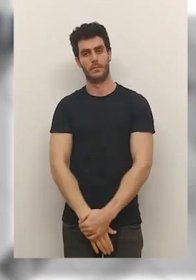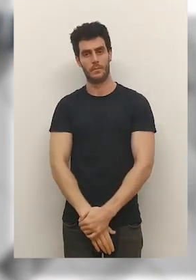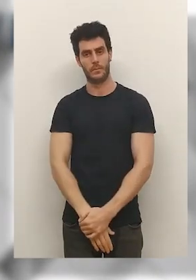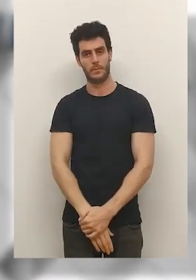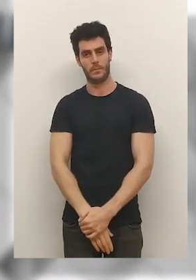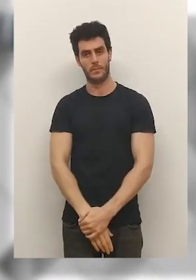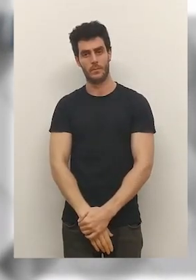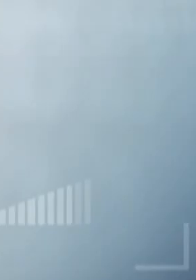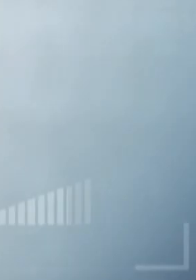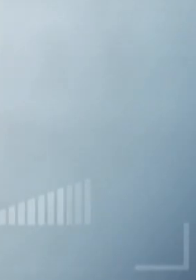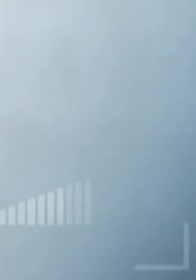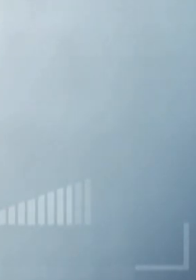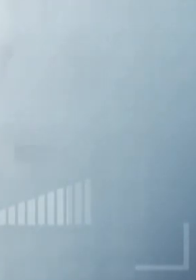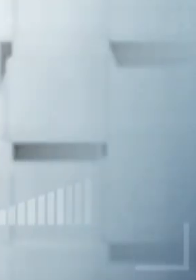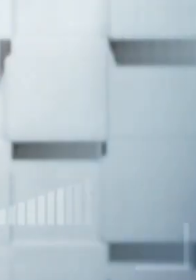TVR.